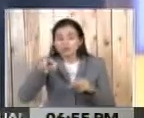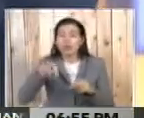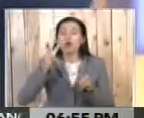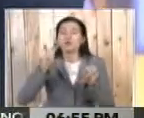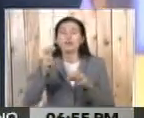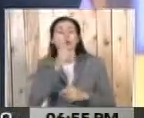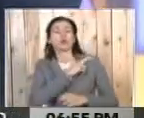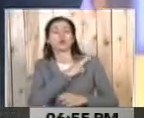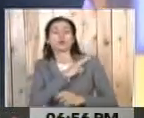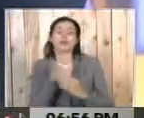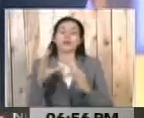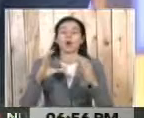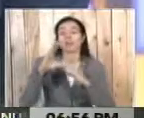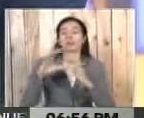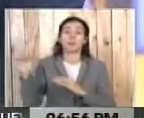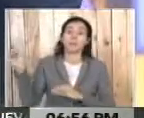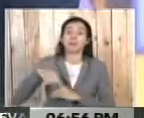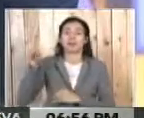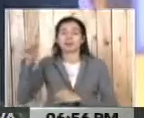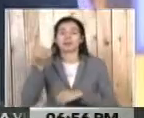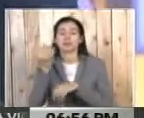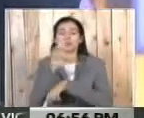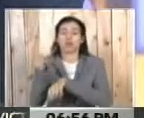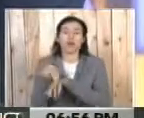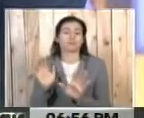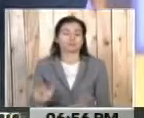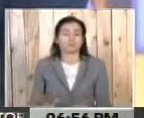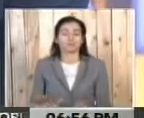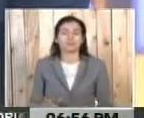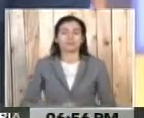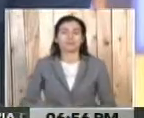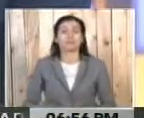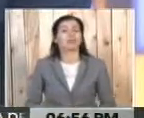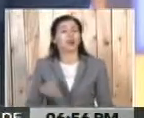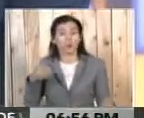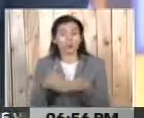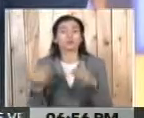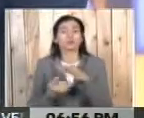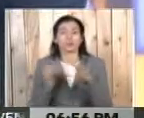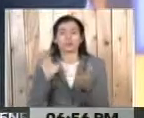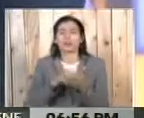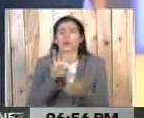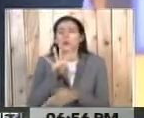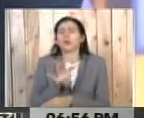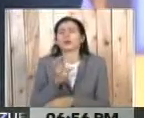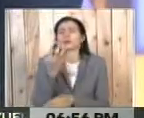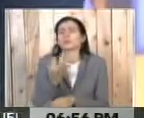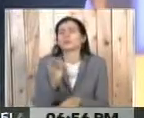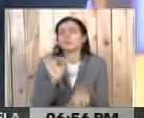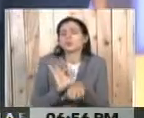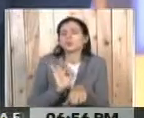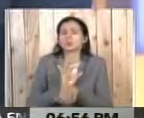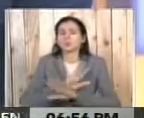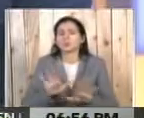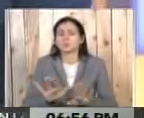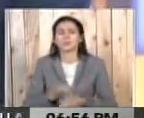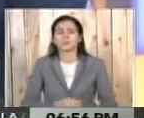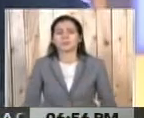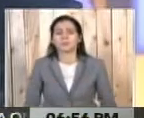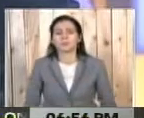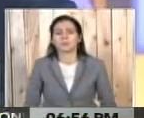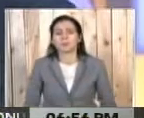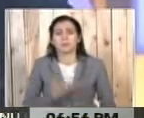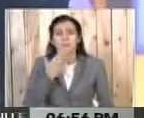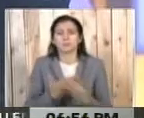Pero te digo, es un problema que estamos atacando conjuntamente las instituciones del Estado. 4 minutos, las concesiones de Conatel. Sí,